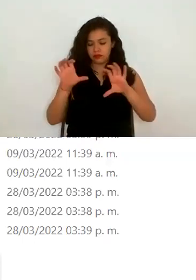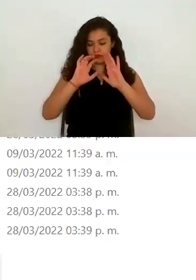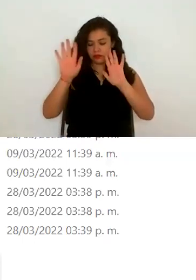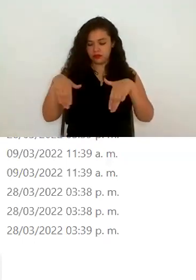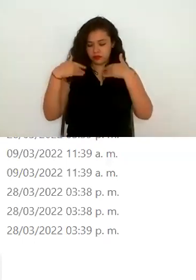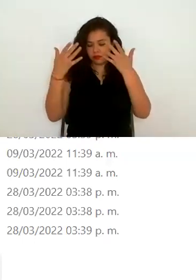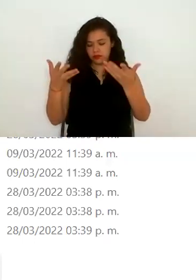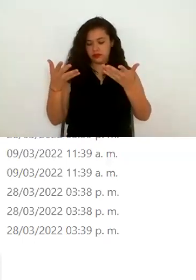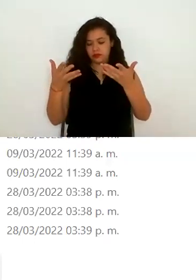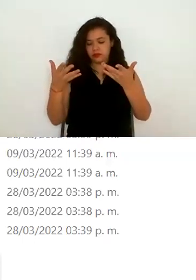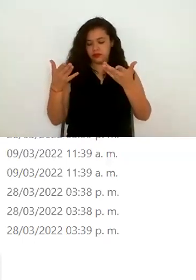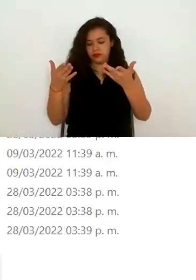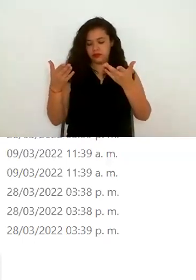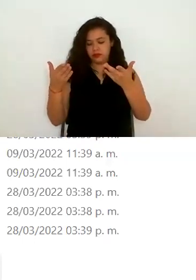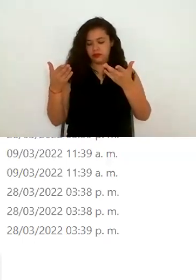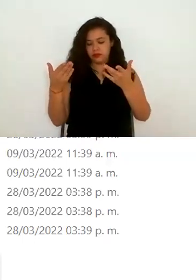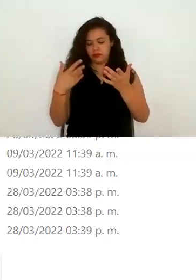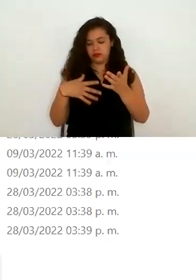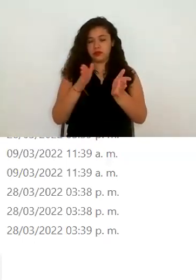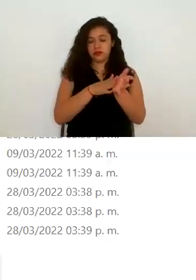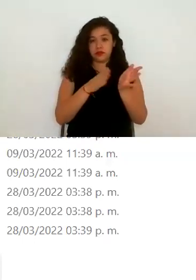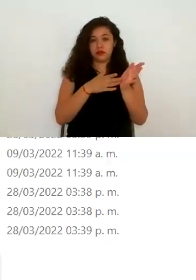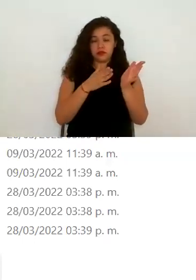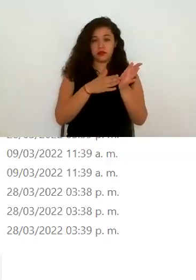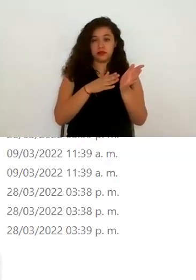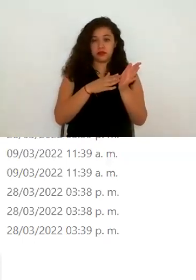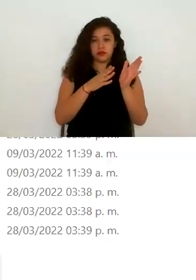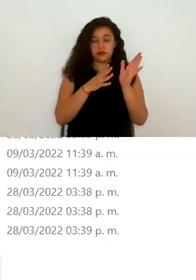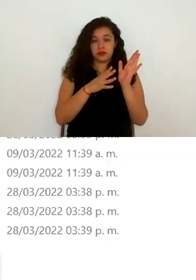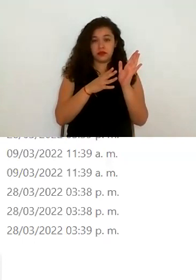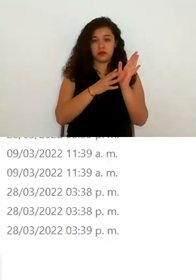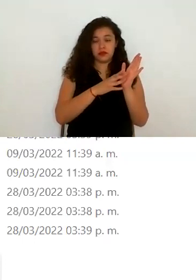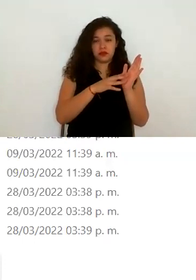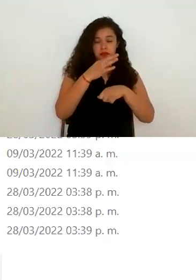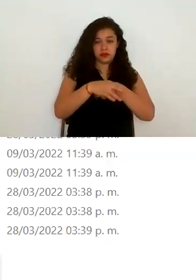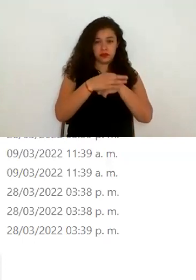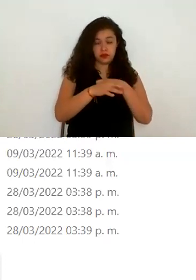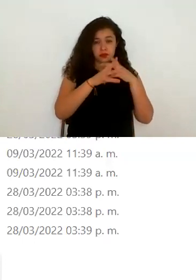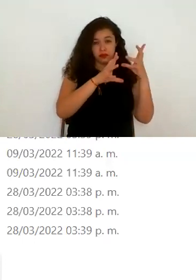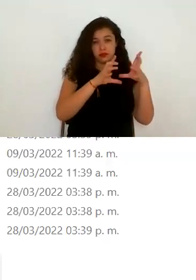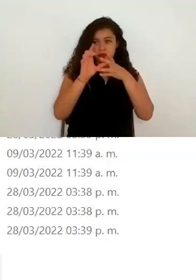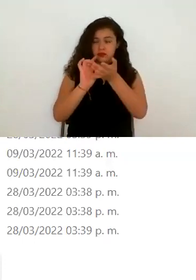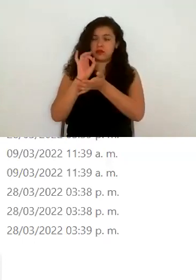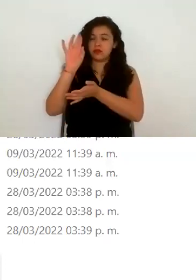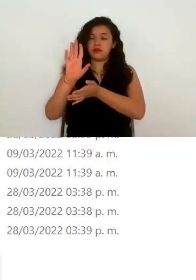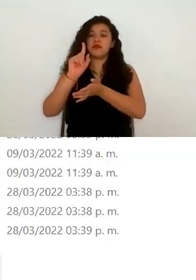donde se transfieran los documentos con esta clasificación y se